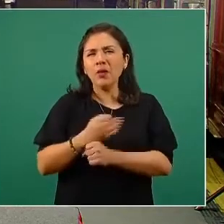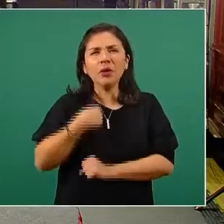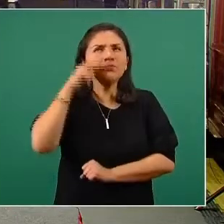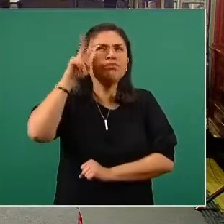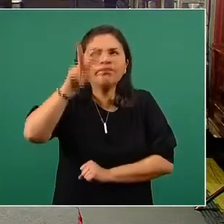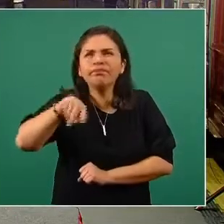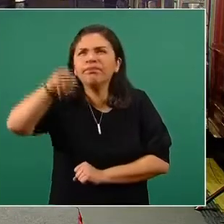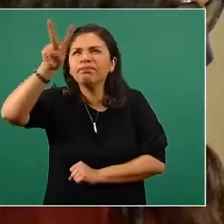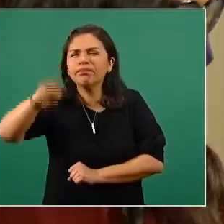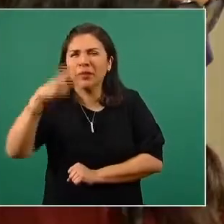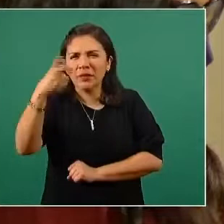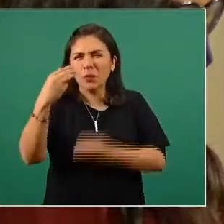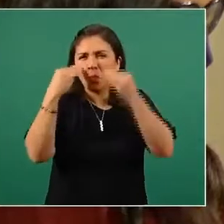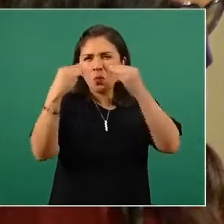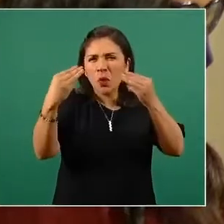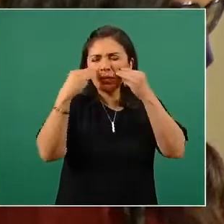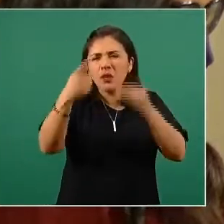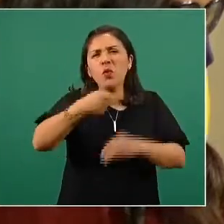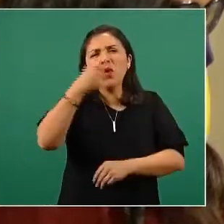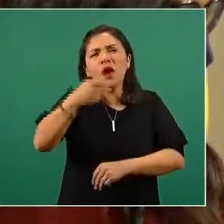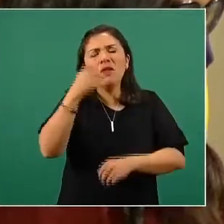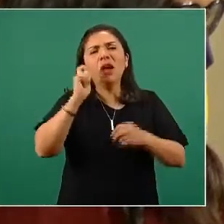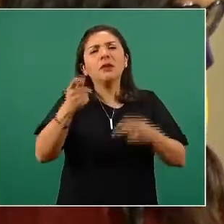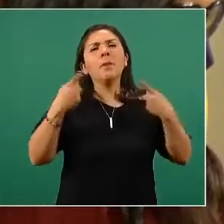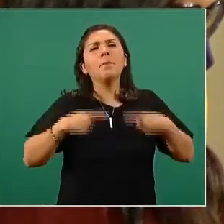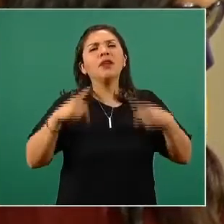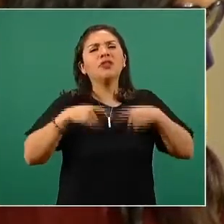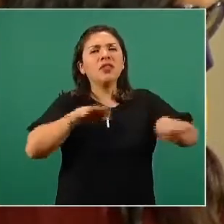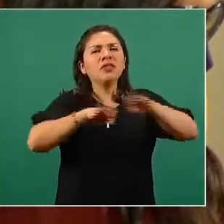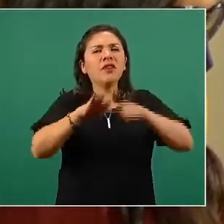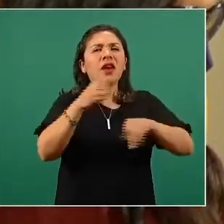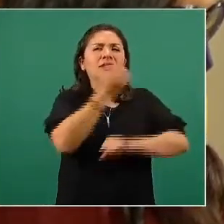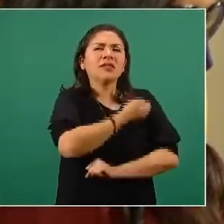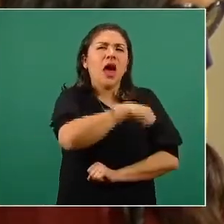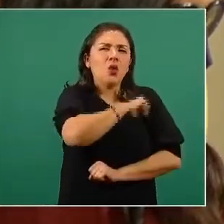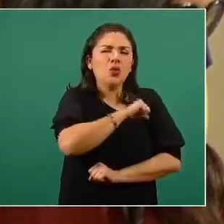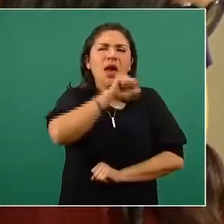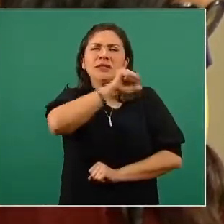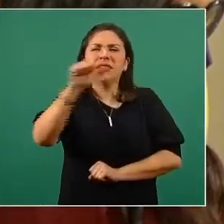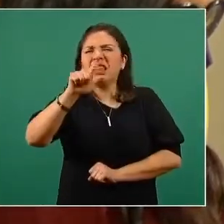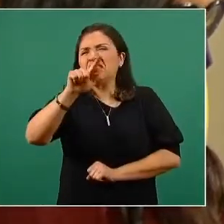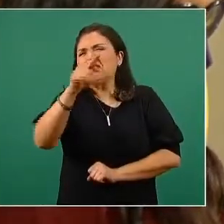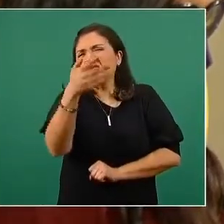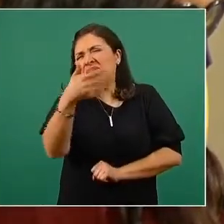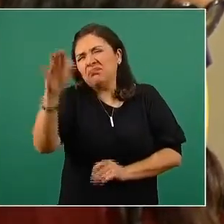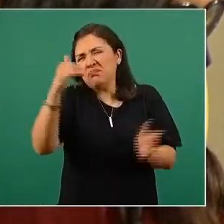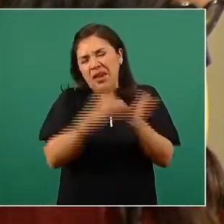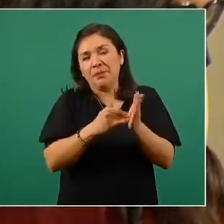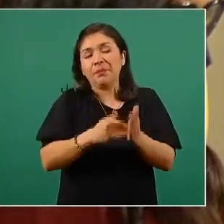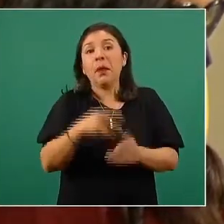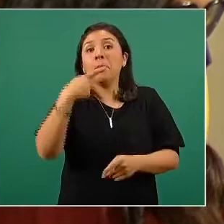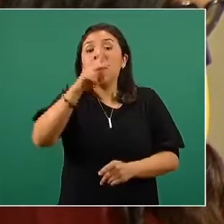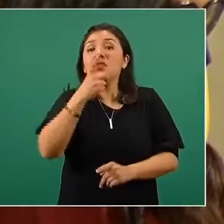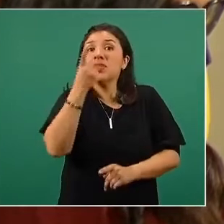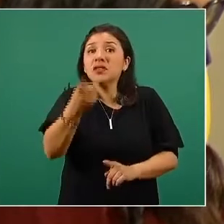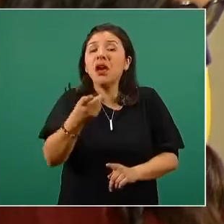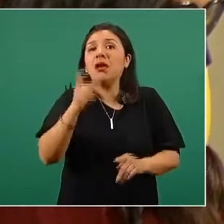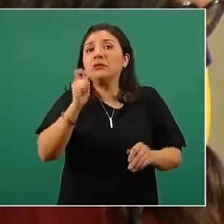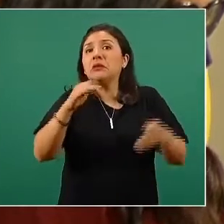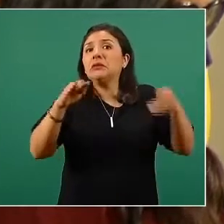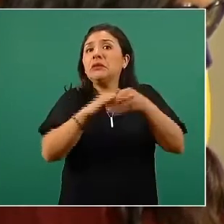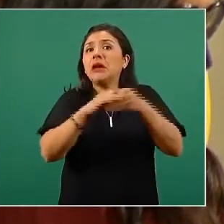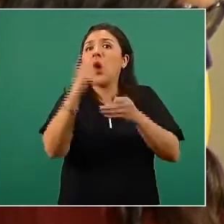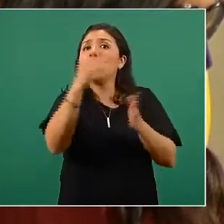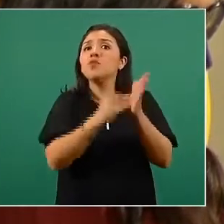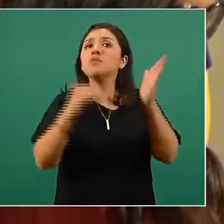pasó, nos habla del personal de salud de 660 y tantos mil, cuando la meta era cerca de 1